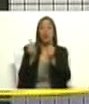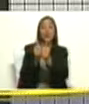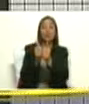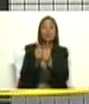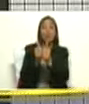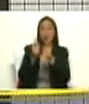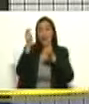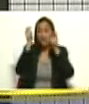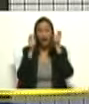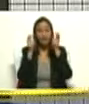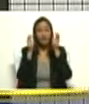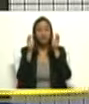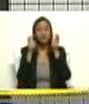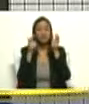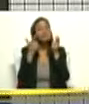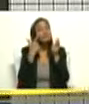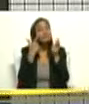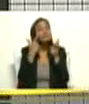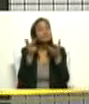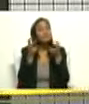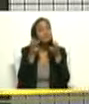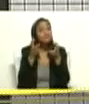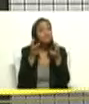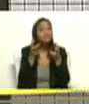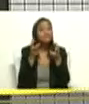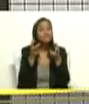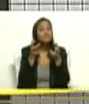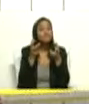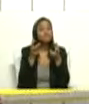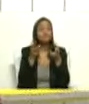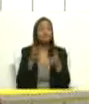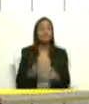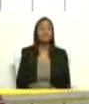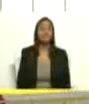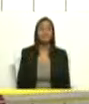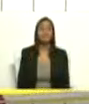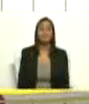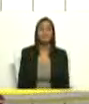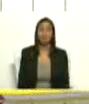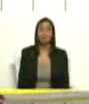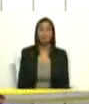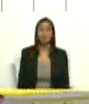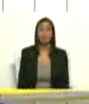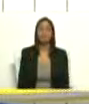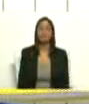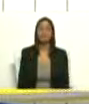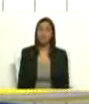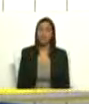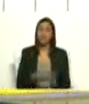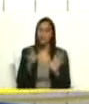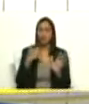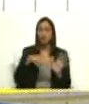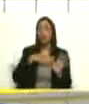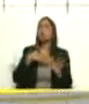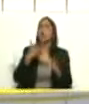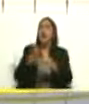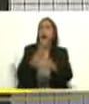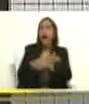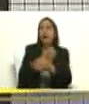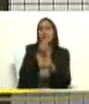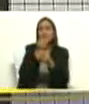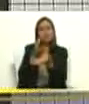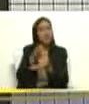miren con esto esto nunca lo hemos contado Ah quizás cuando hagamos un postcat lo contemos